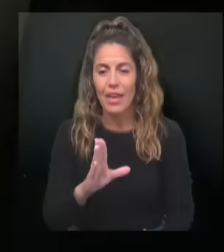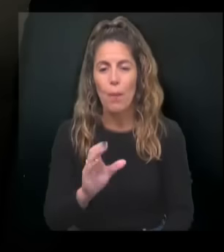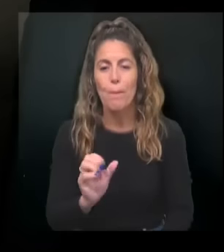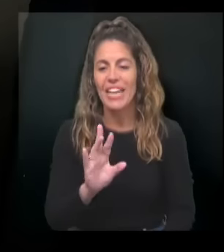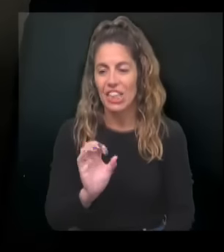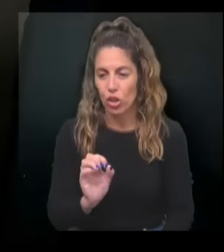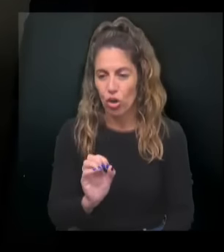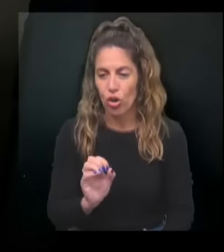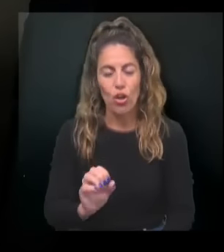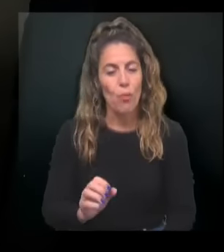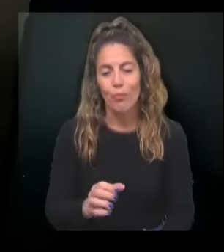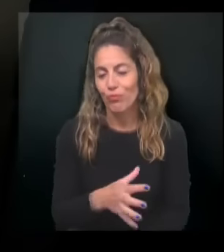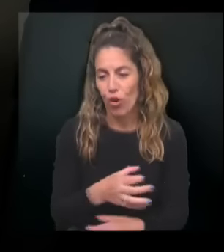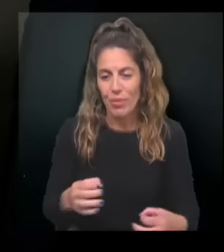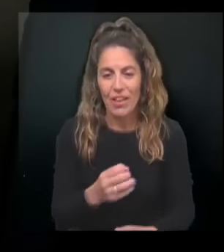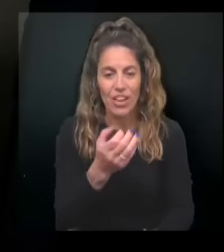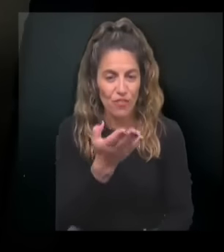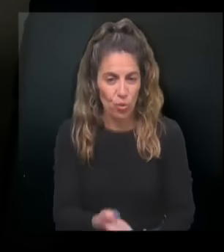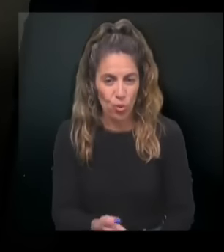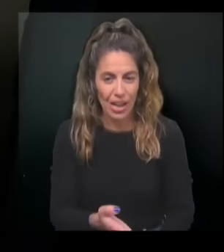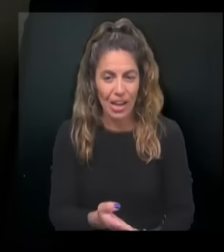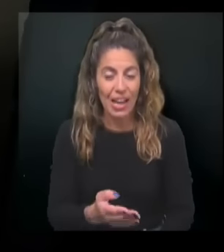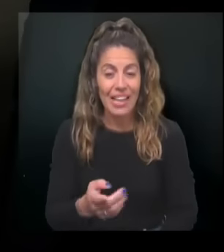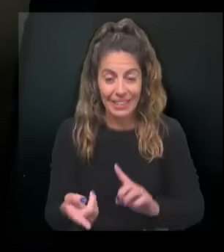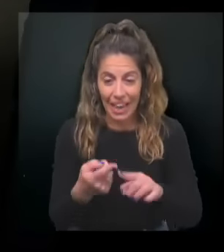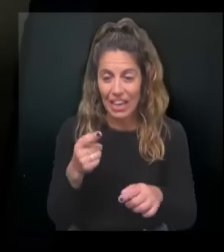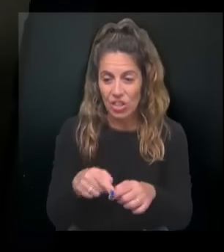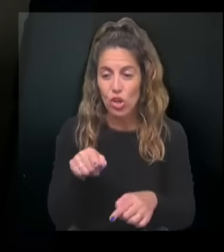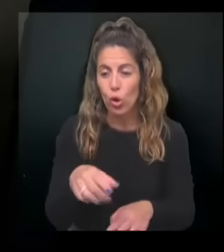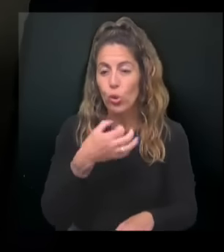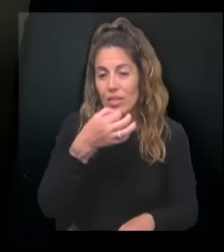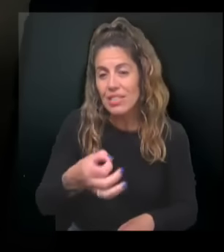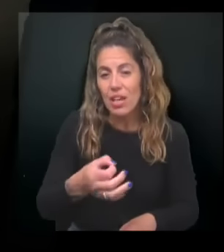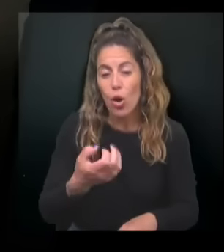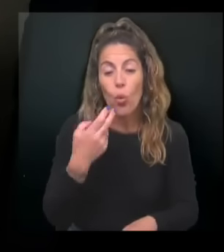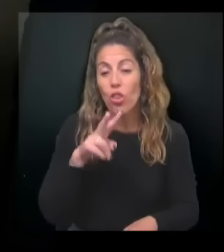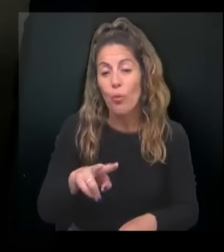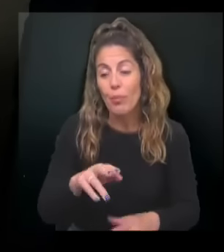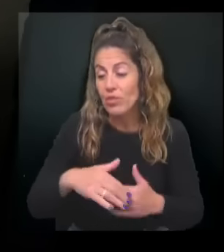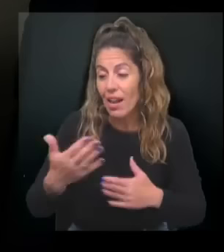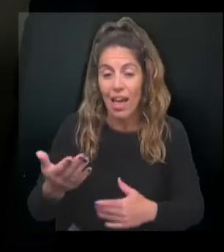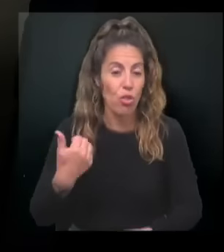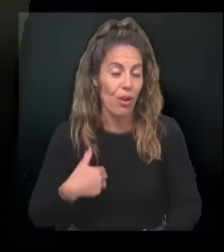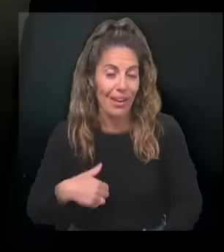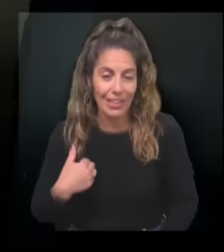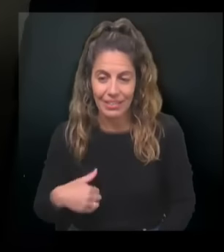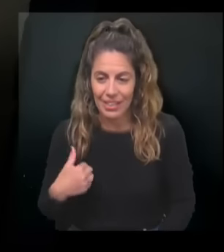figura, viene muy bien a esto que tú decías, cuando vemos acá al lado, en la Argentina, que se está